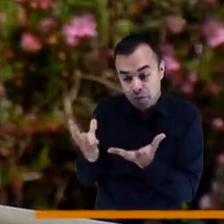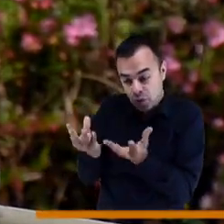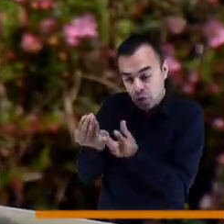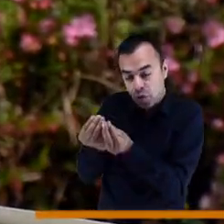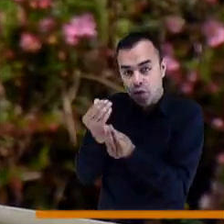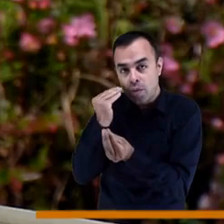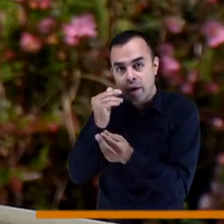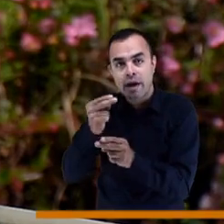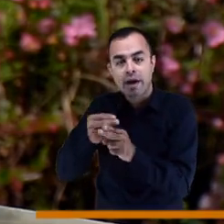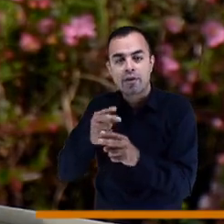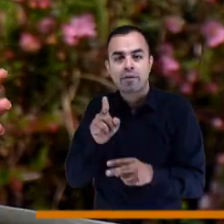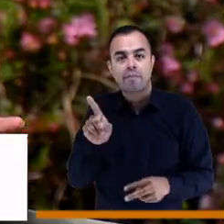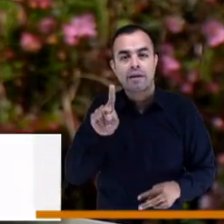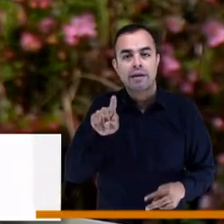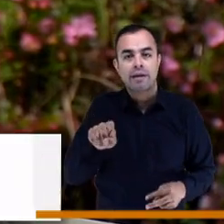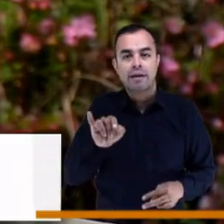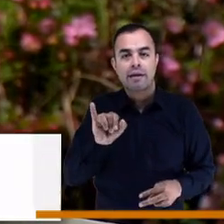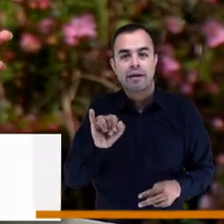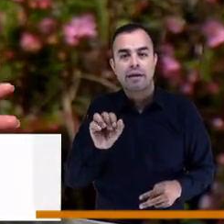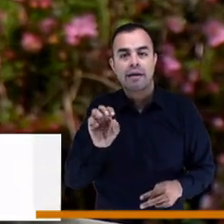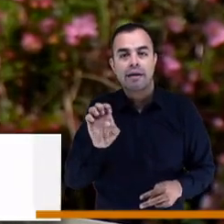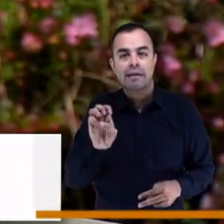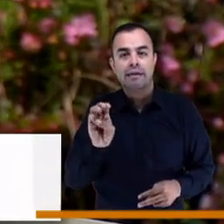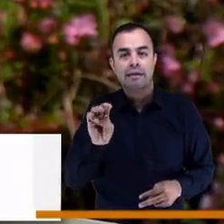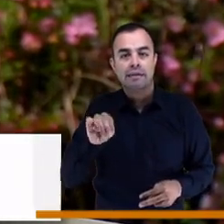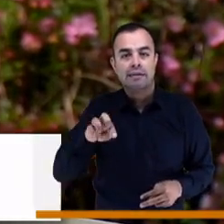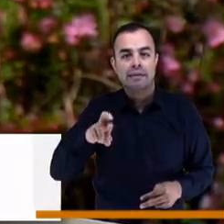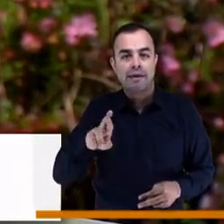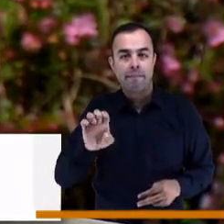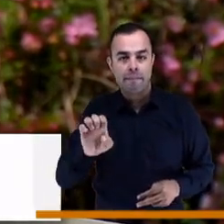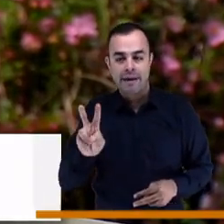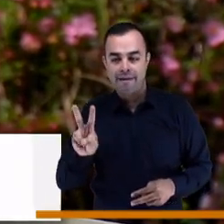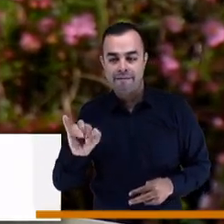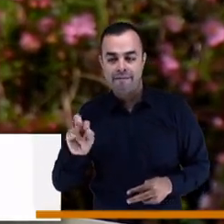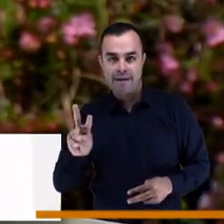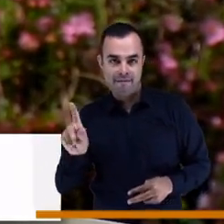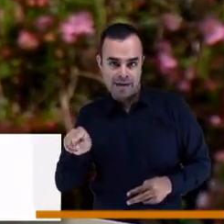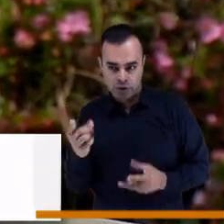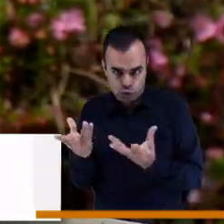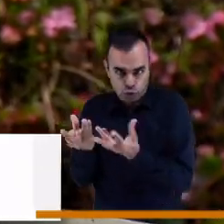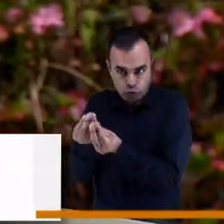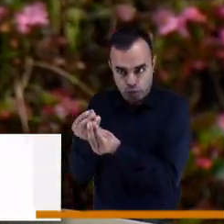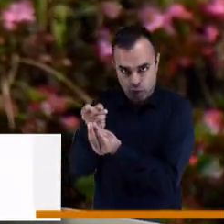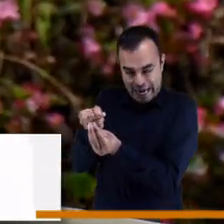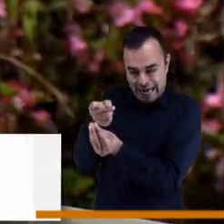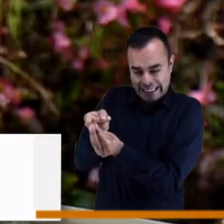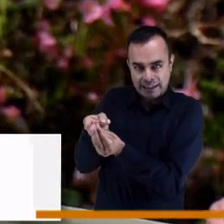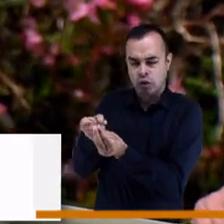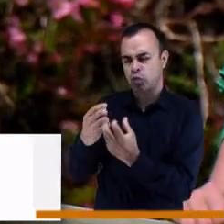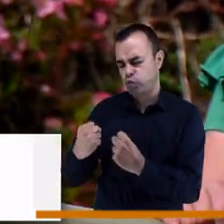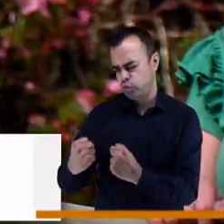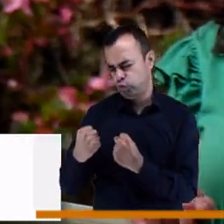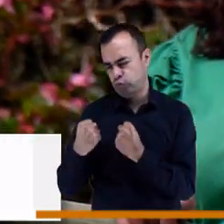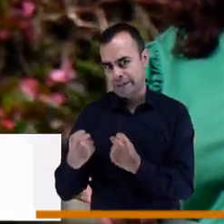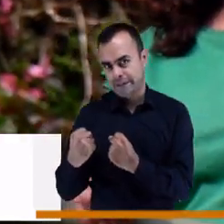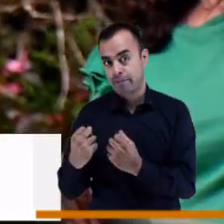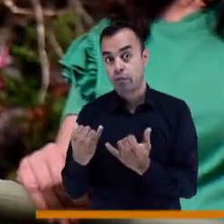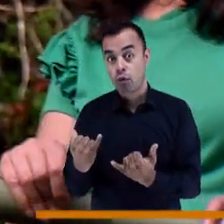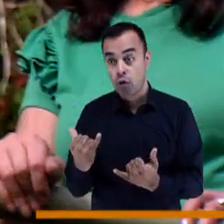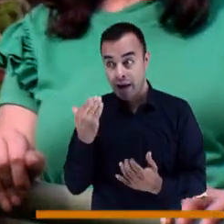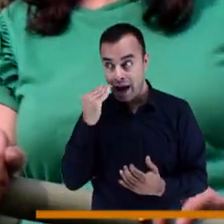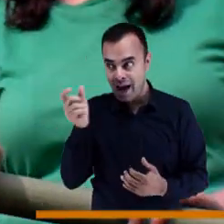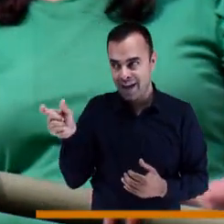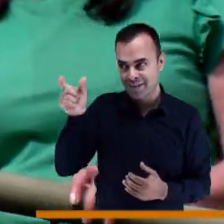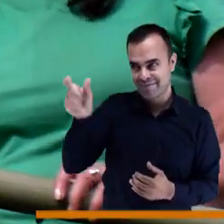reunir mujeres con talante para salirse al paso de cualquier adversidad. Estamos con Carmen. Hola, Carmen, y cuéntenos